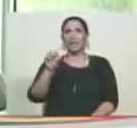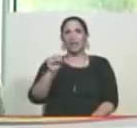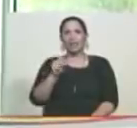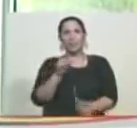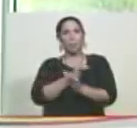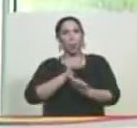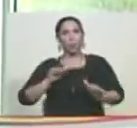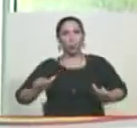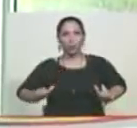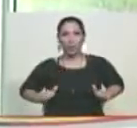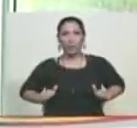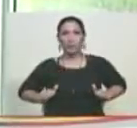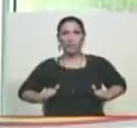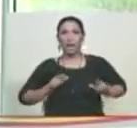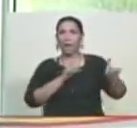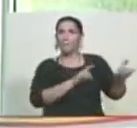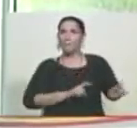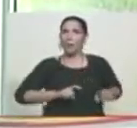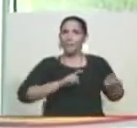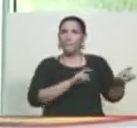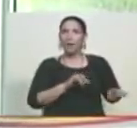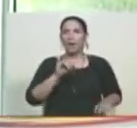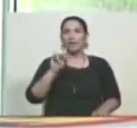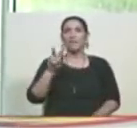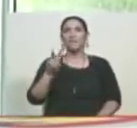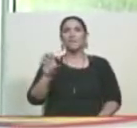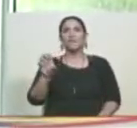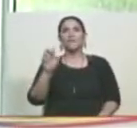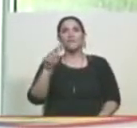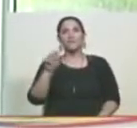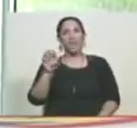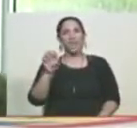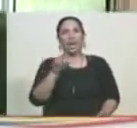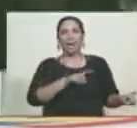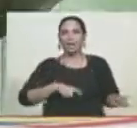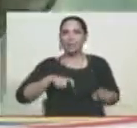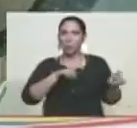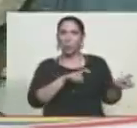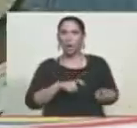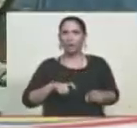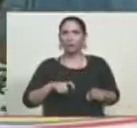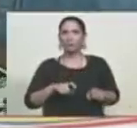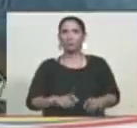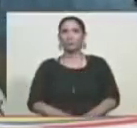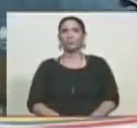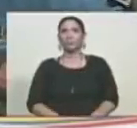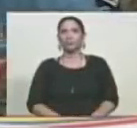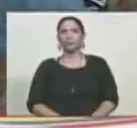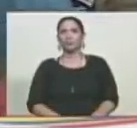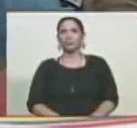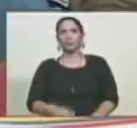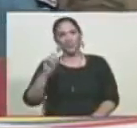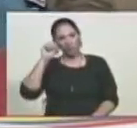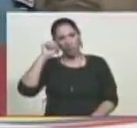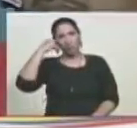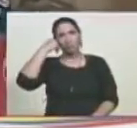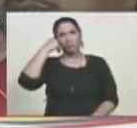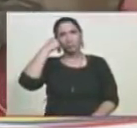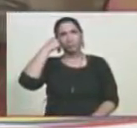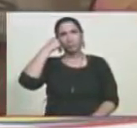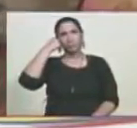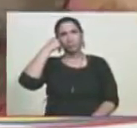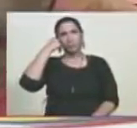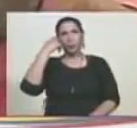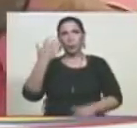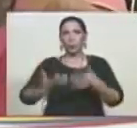más. El caso de Agrícola IB, que ya le va a ella hablar. El caso muy particular de nosotros, usted debe recordar, fue el de la